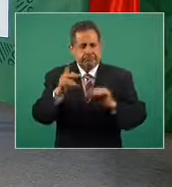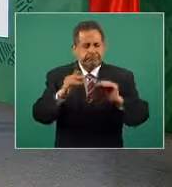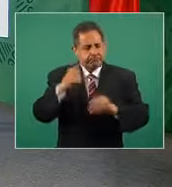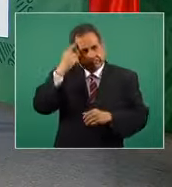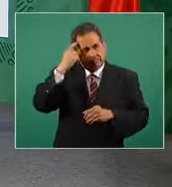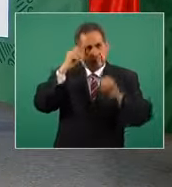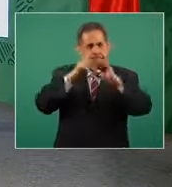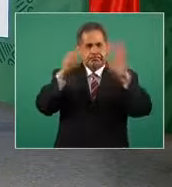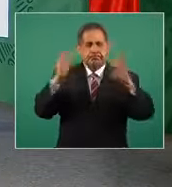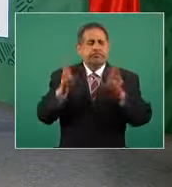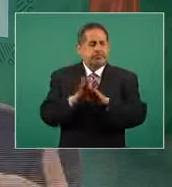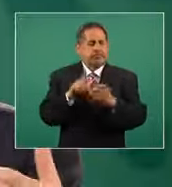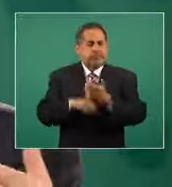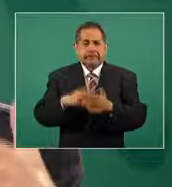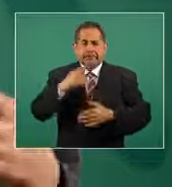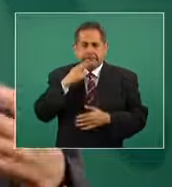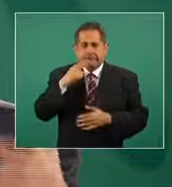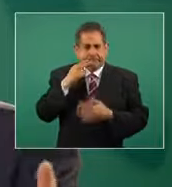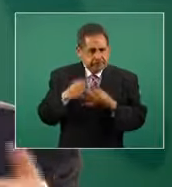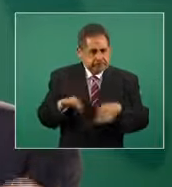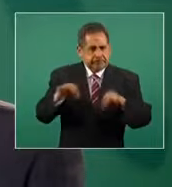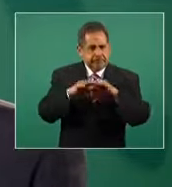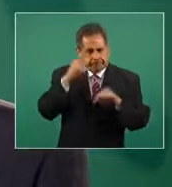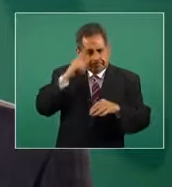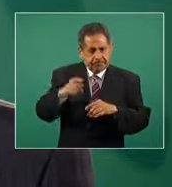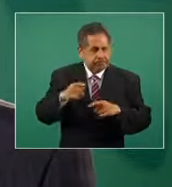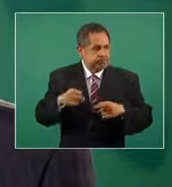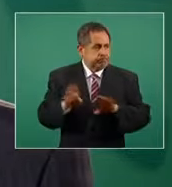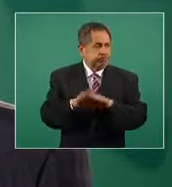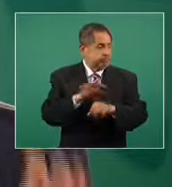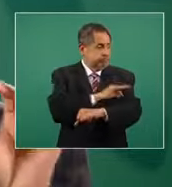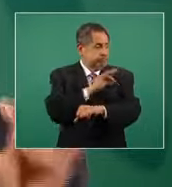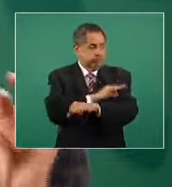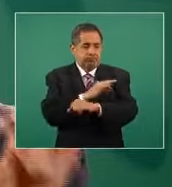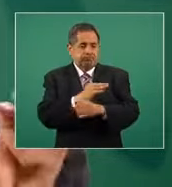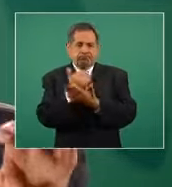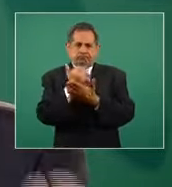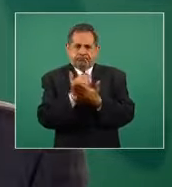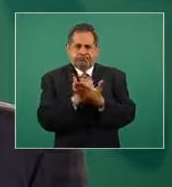otro instrumento muy importante de manejo de la epidemia